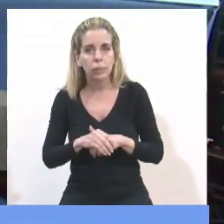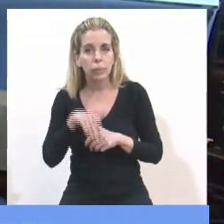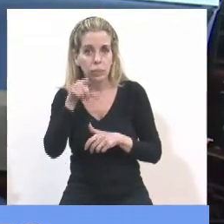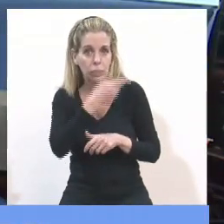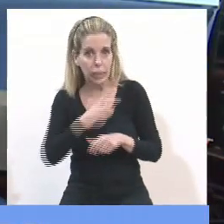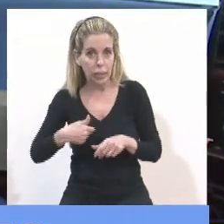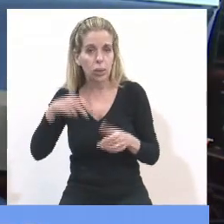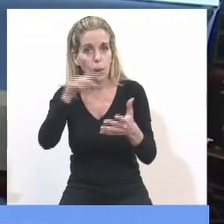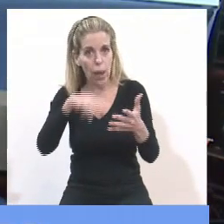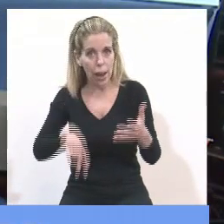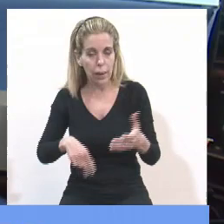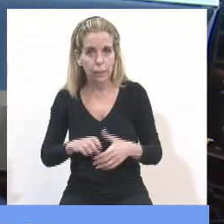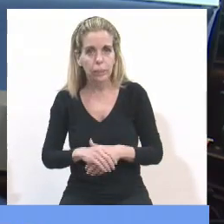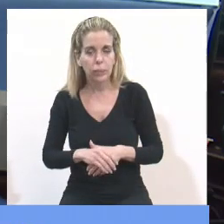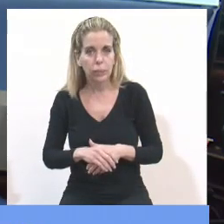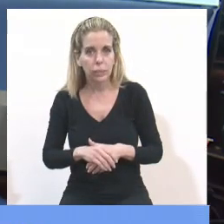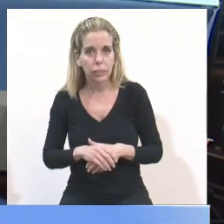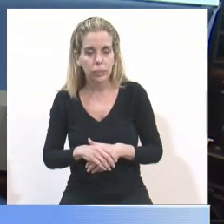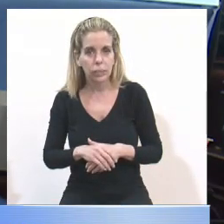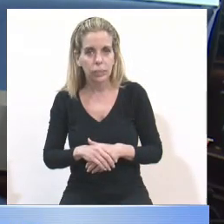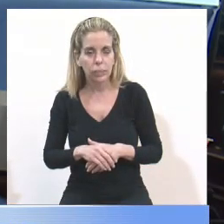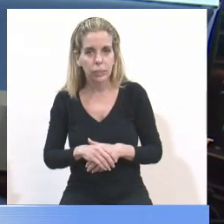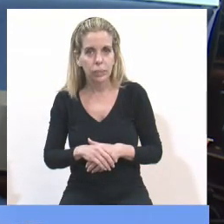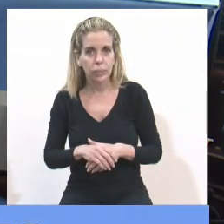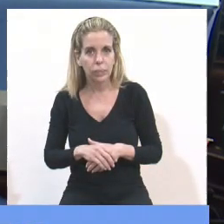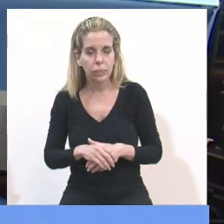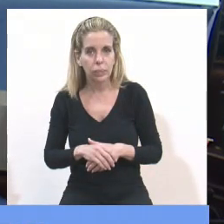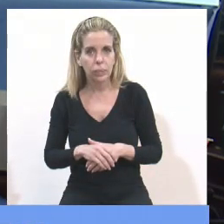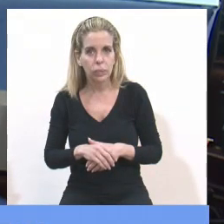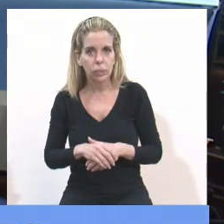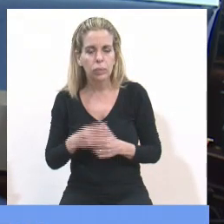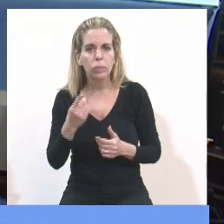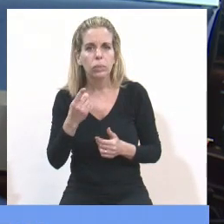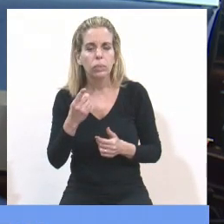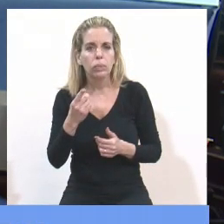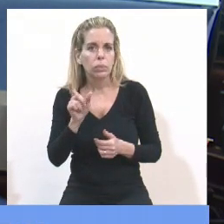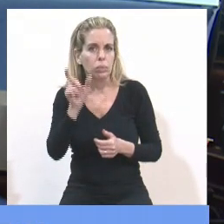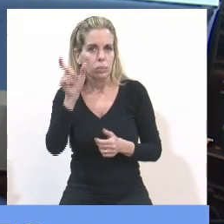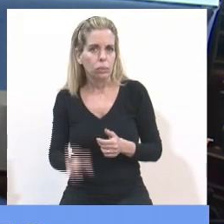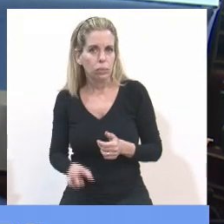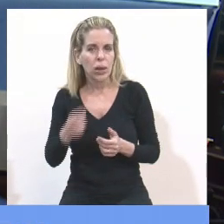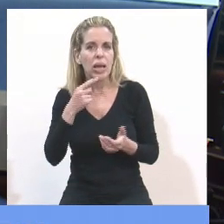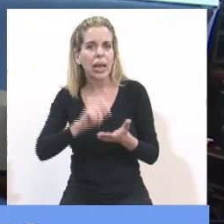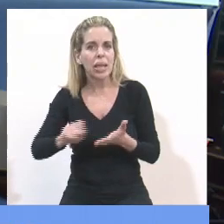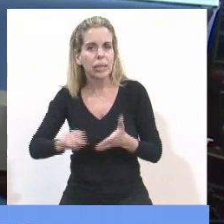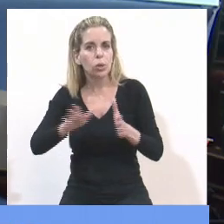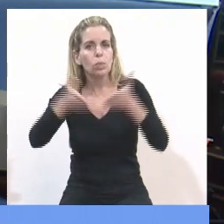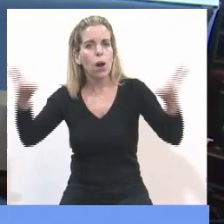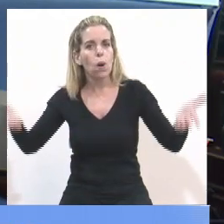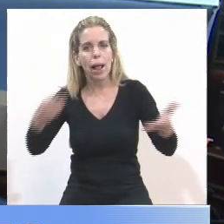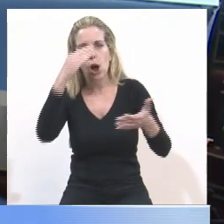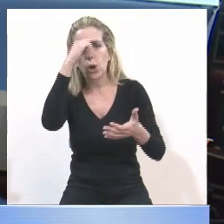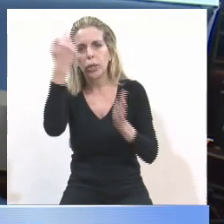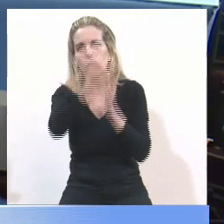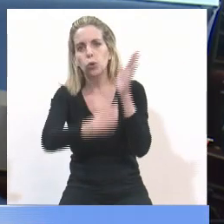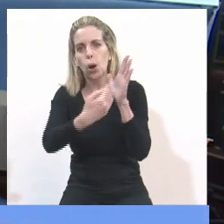señora presidenta. Lo que dice un gran constitucionalista en el manual de la